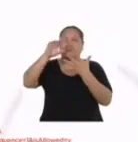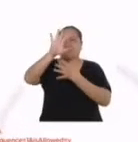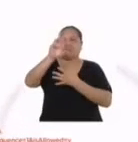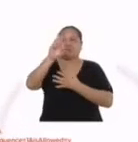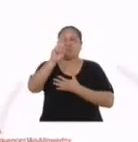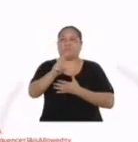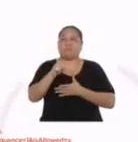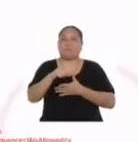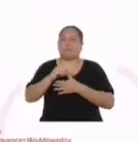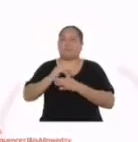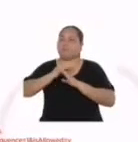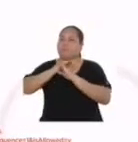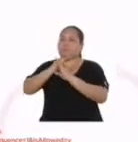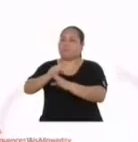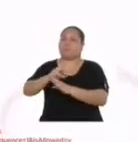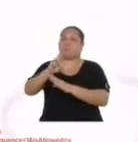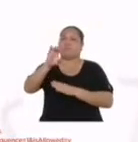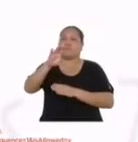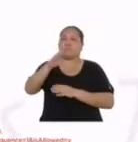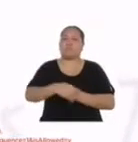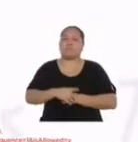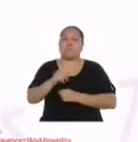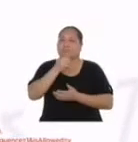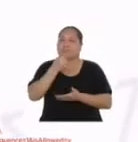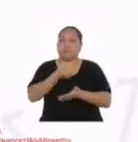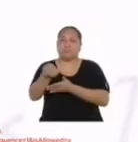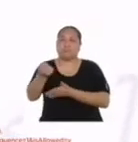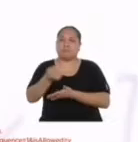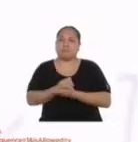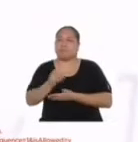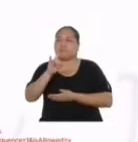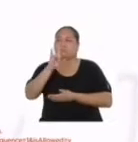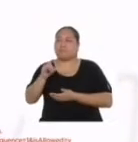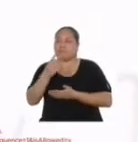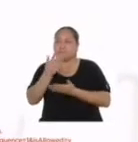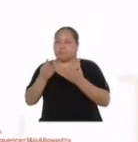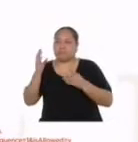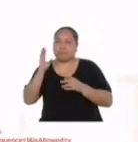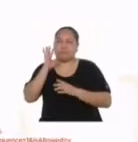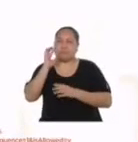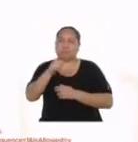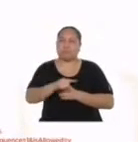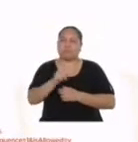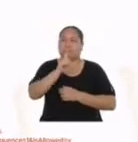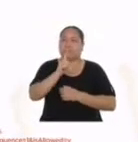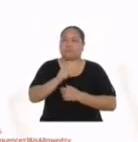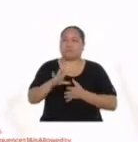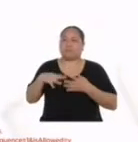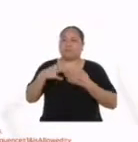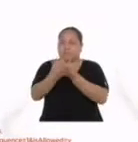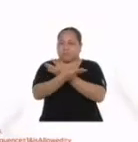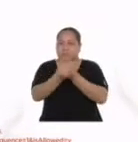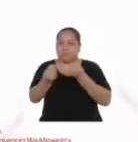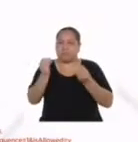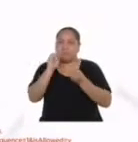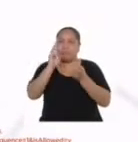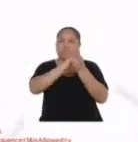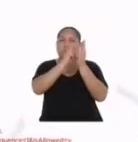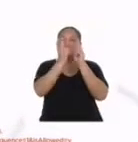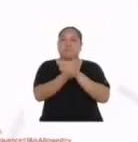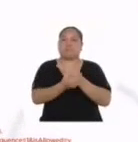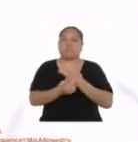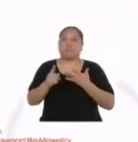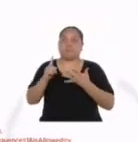R's. Rechazar. Evita comprar o utilizar productos que contaminen. o no sean biodegradables o